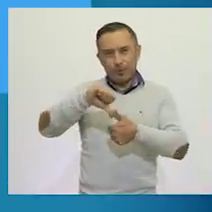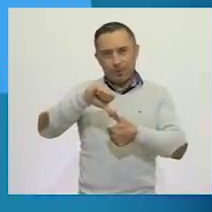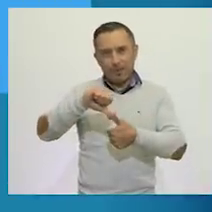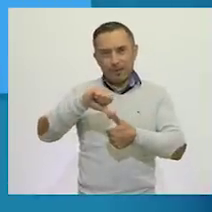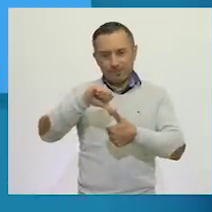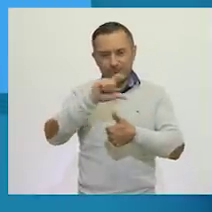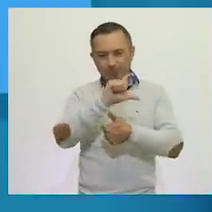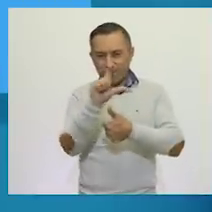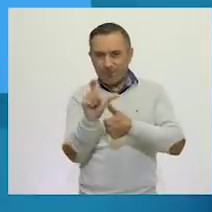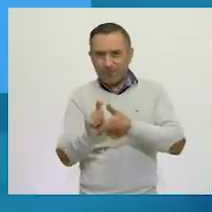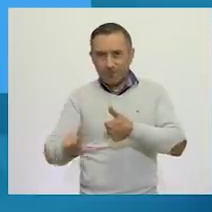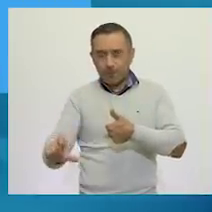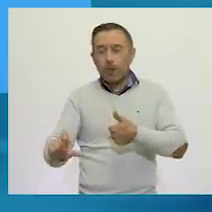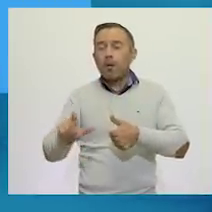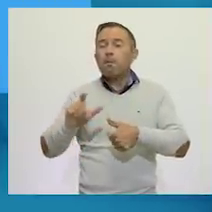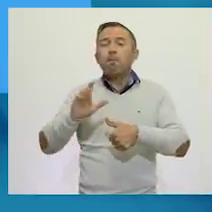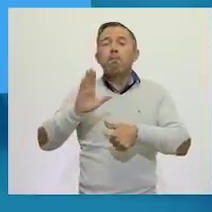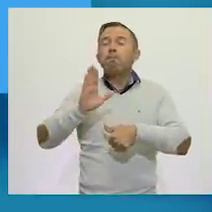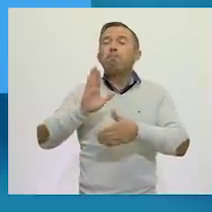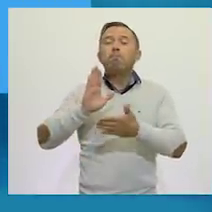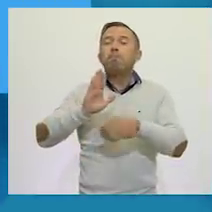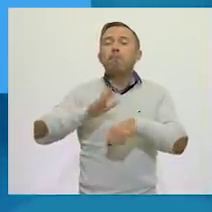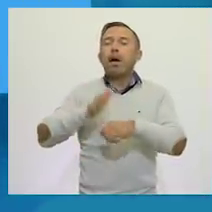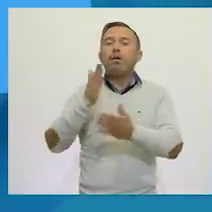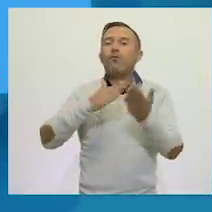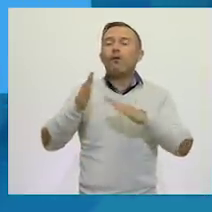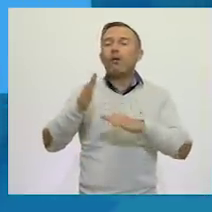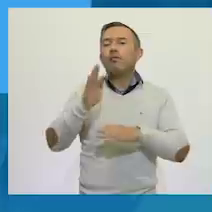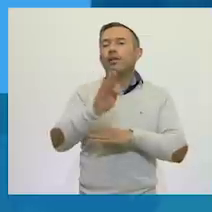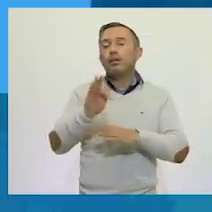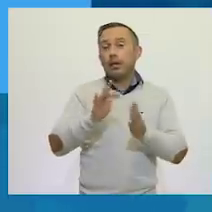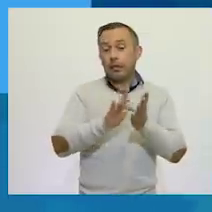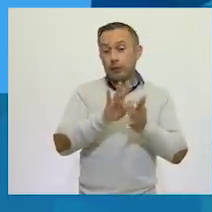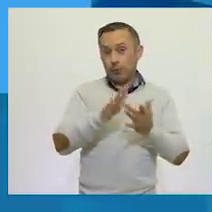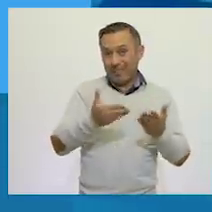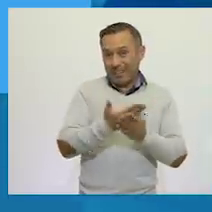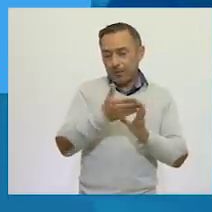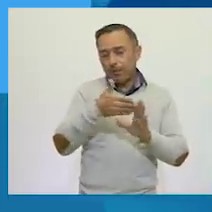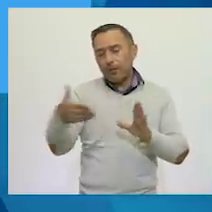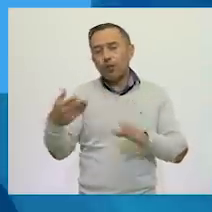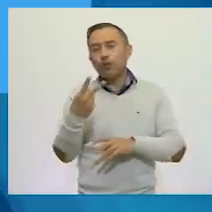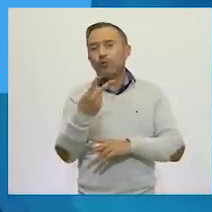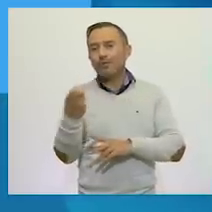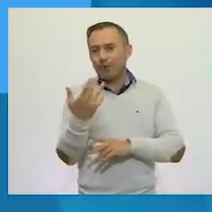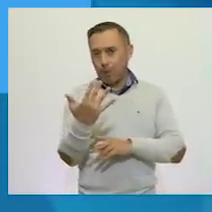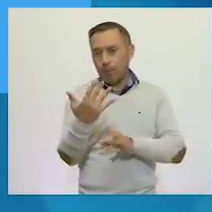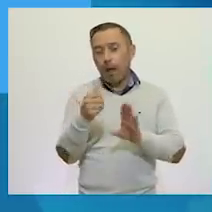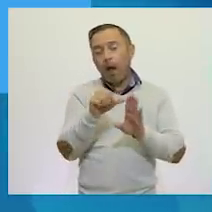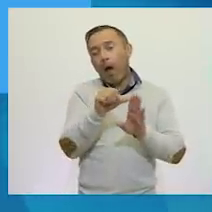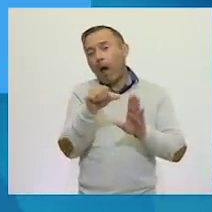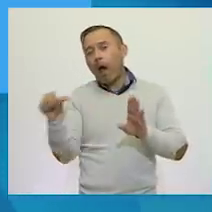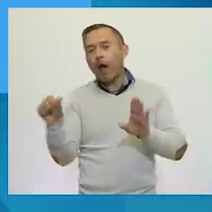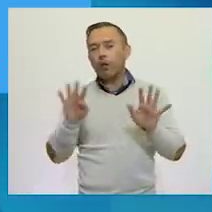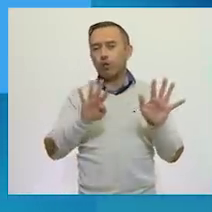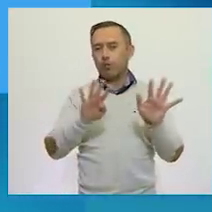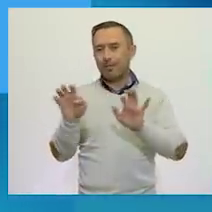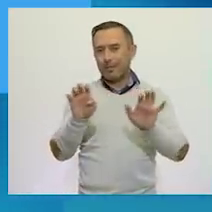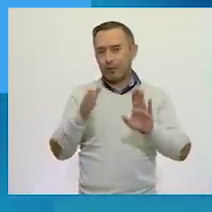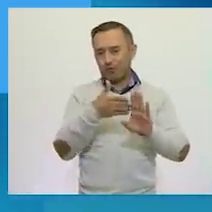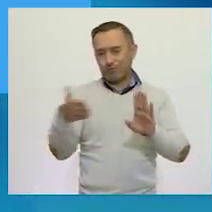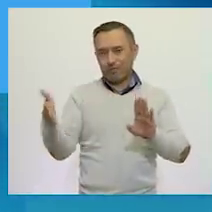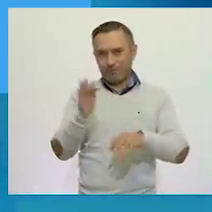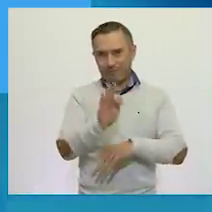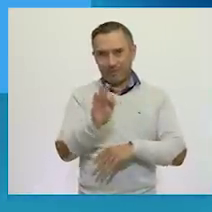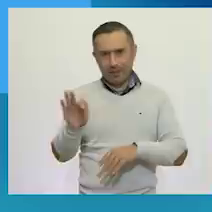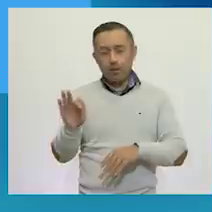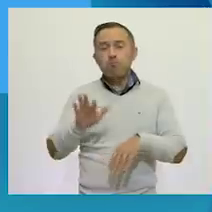mayor esplendor entre los años 250 después de Cristo y 900 después de Cristo. Gracias al